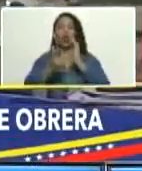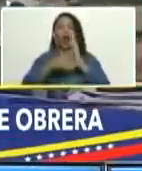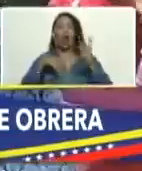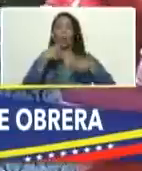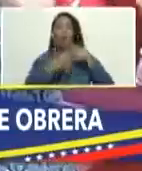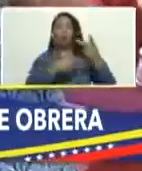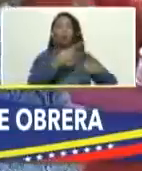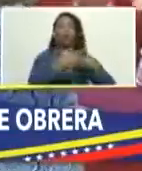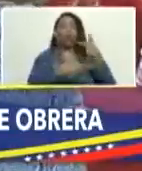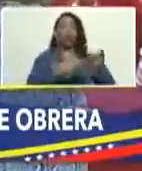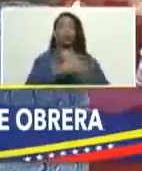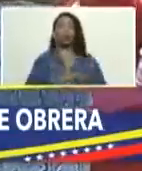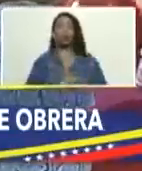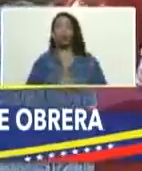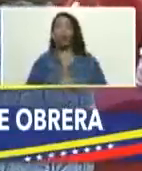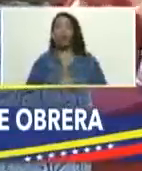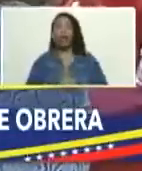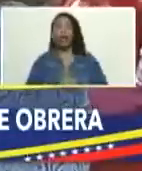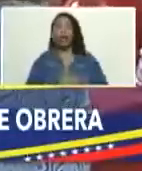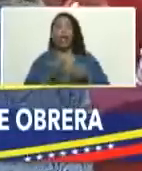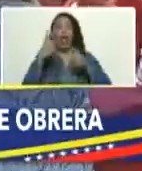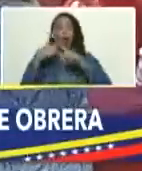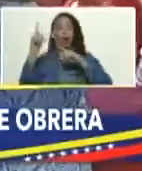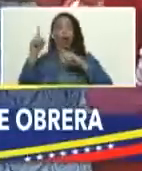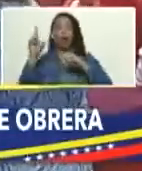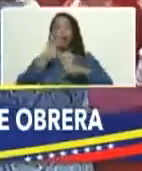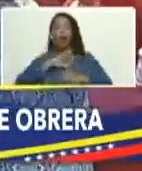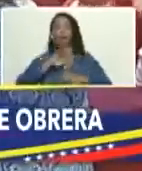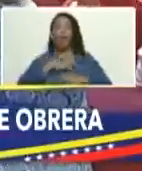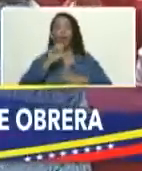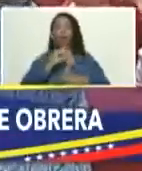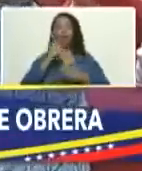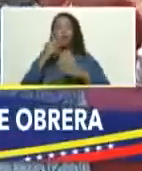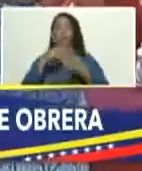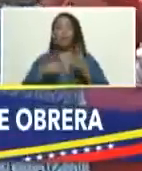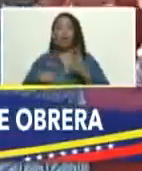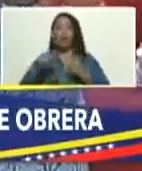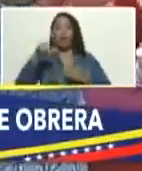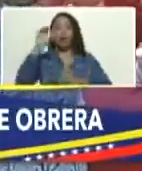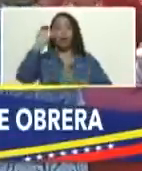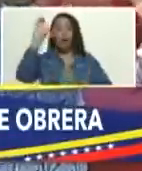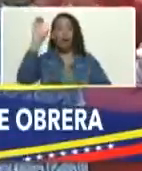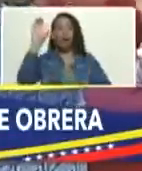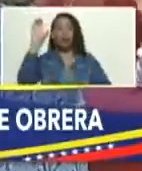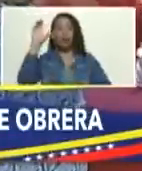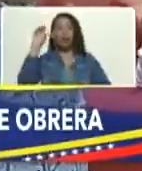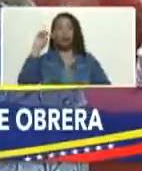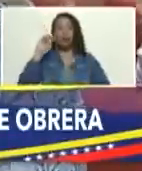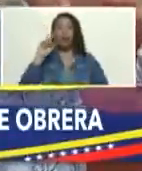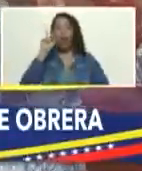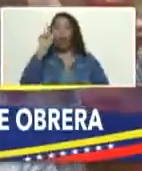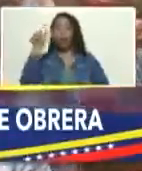producción, a la productividad y a la creación de riqueza del país. 2 decisiones clave. Pacheco,